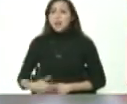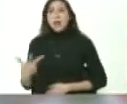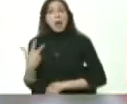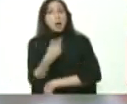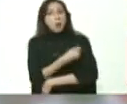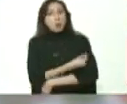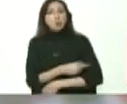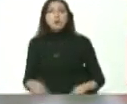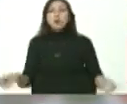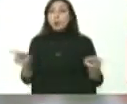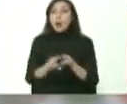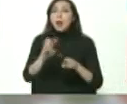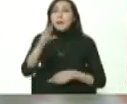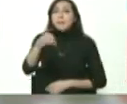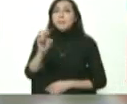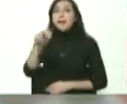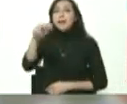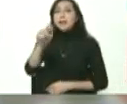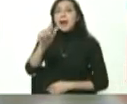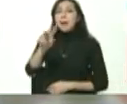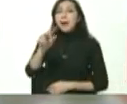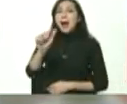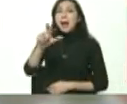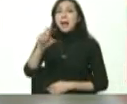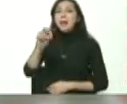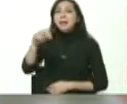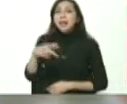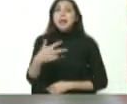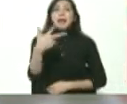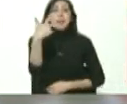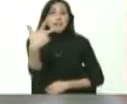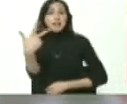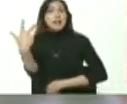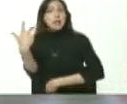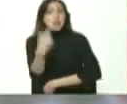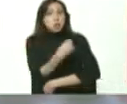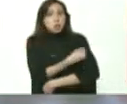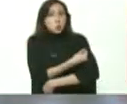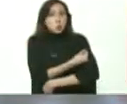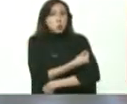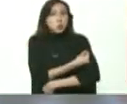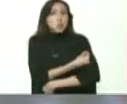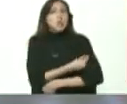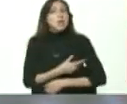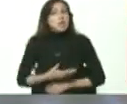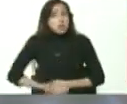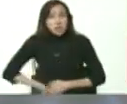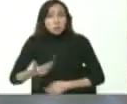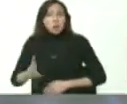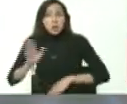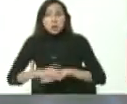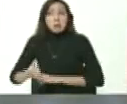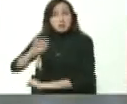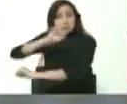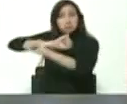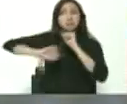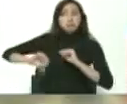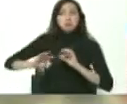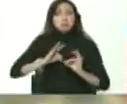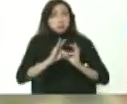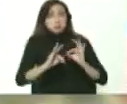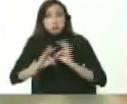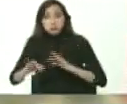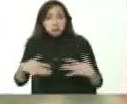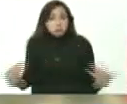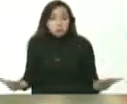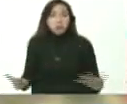la pentavalente y la antipolio son tres dosis. Y si no se cumplen las tres dosis, no se adquiere la inmunidad. Por eso es que es muy importante